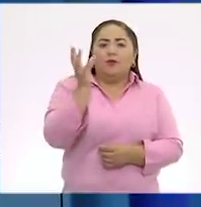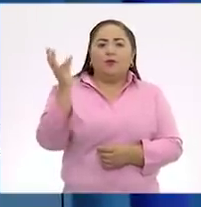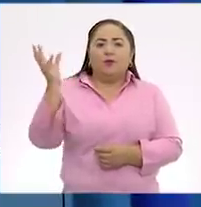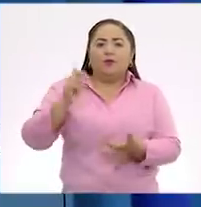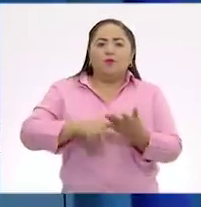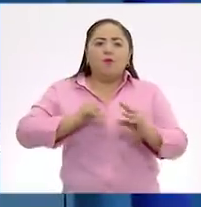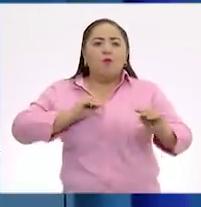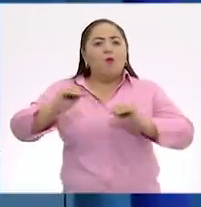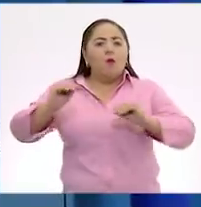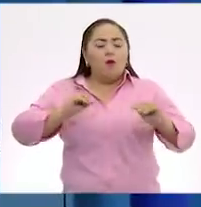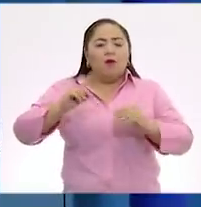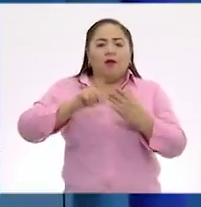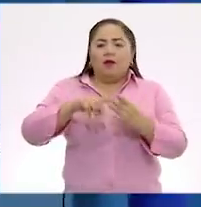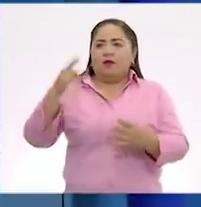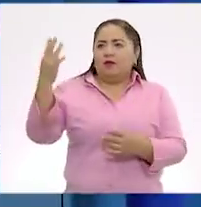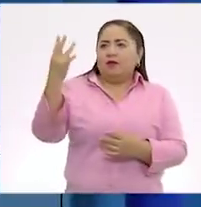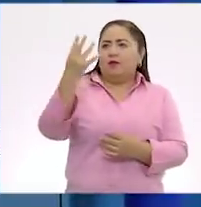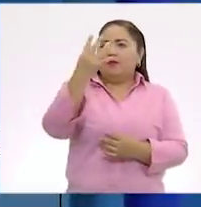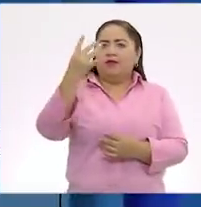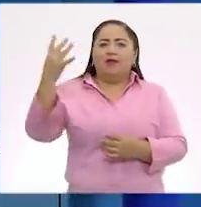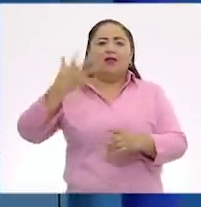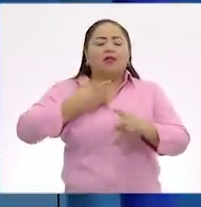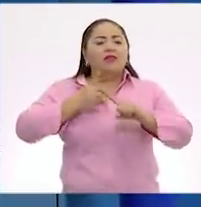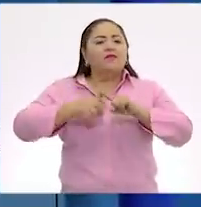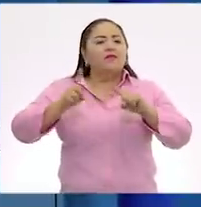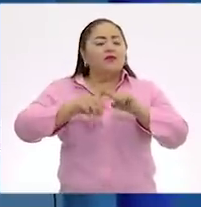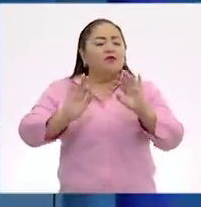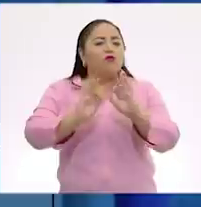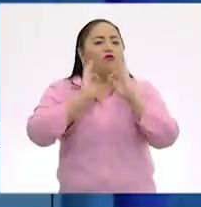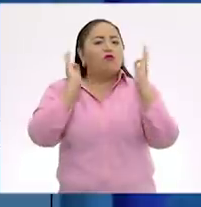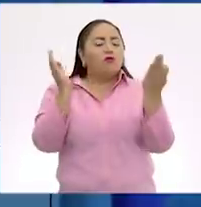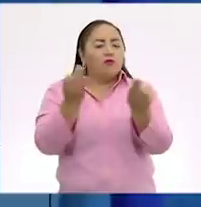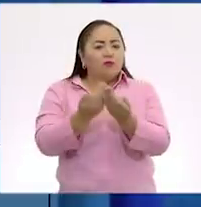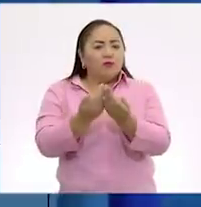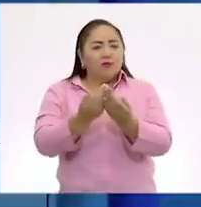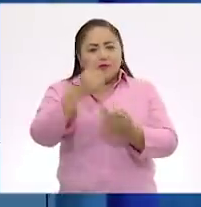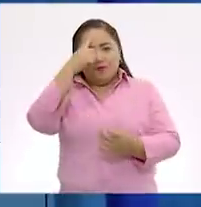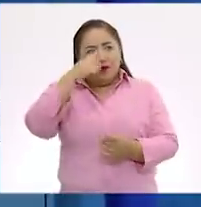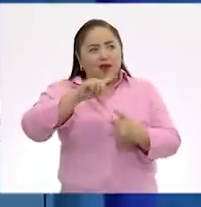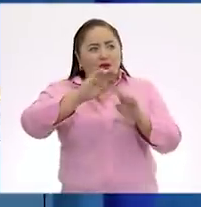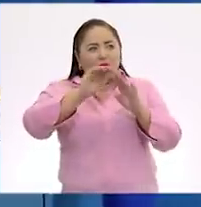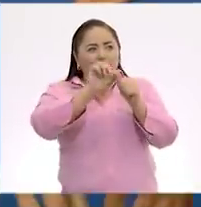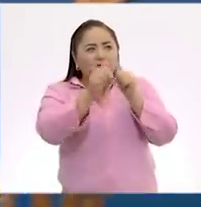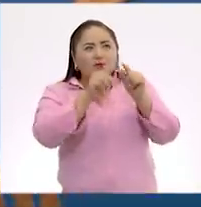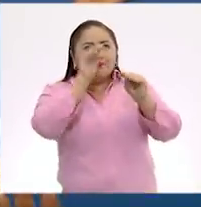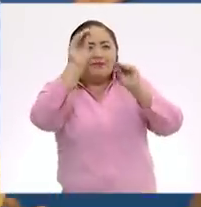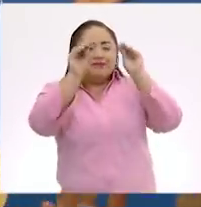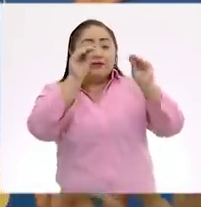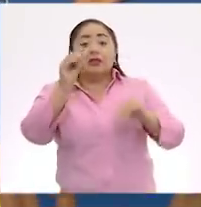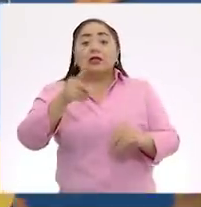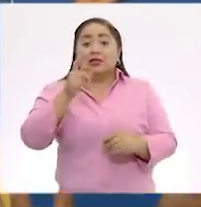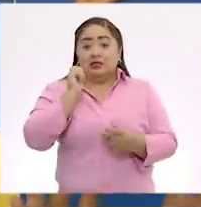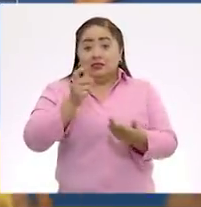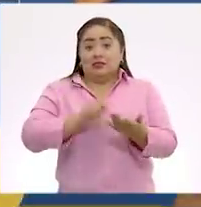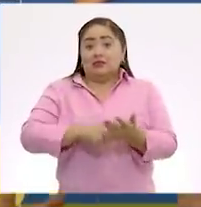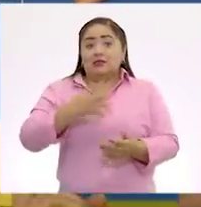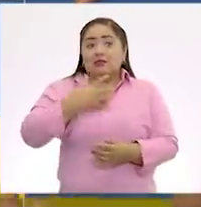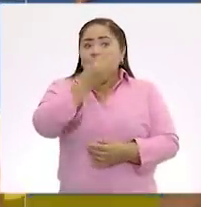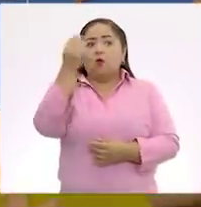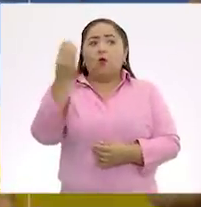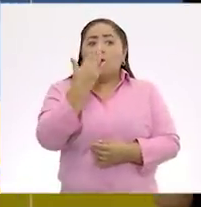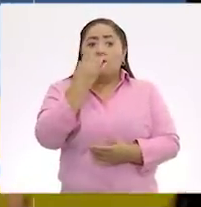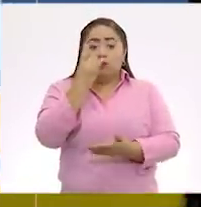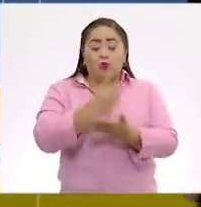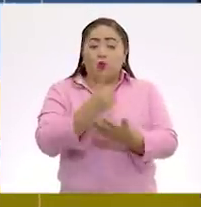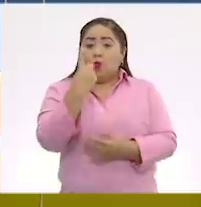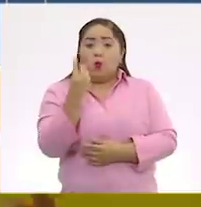va moviendo y va produciendo diferentes formas de la escultura. Es decir, son esculturas que no tienen